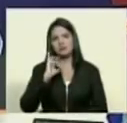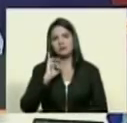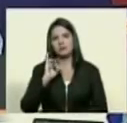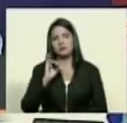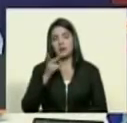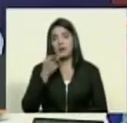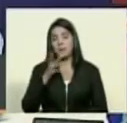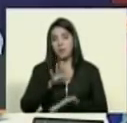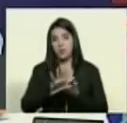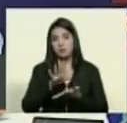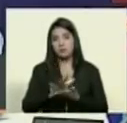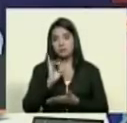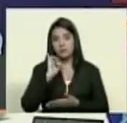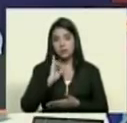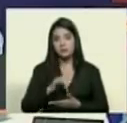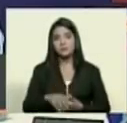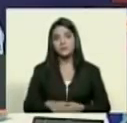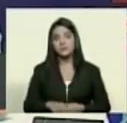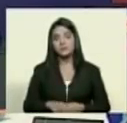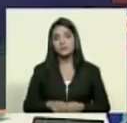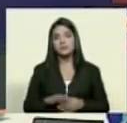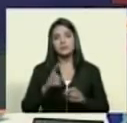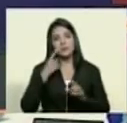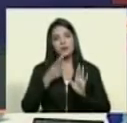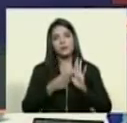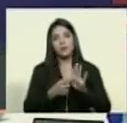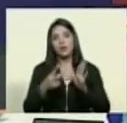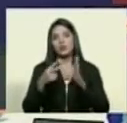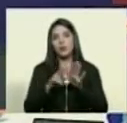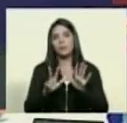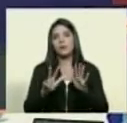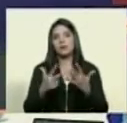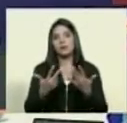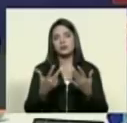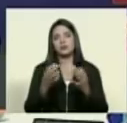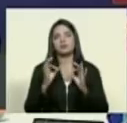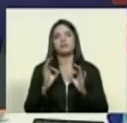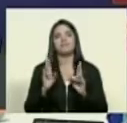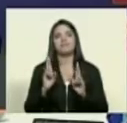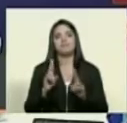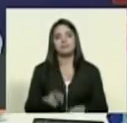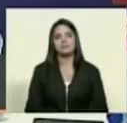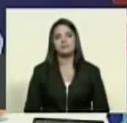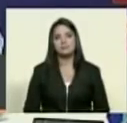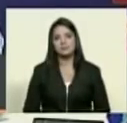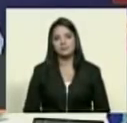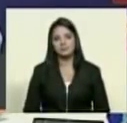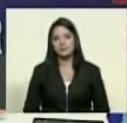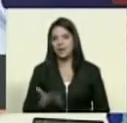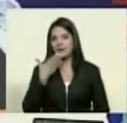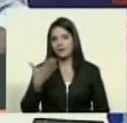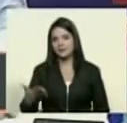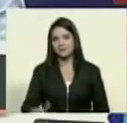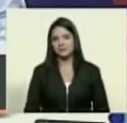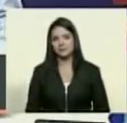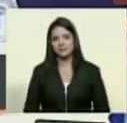estabilidad política que hay, se vislumbra un 2018 muy prometedor. Muchas gracias.